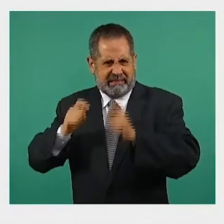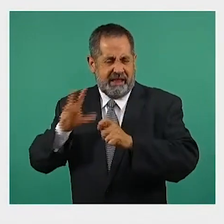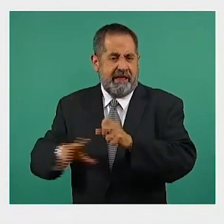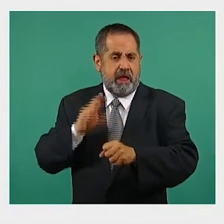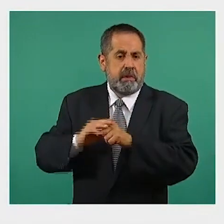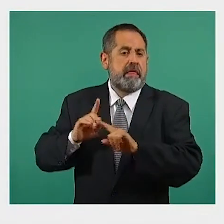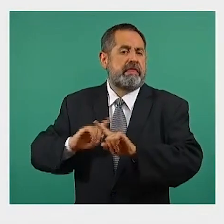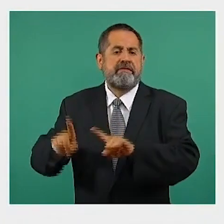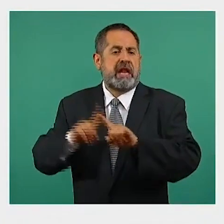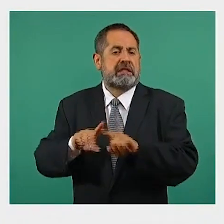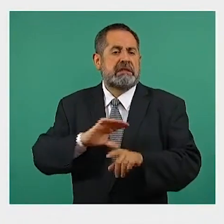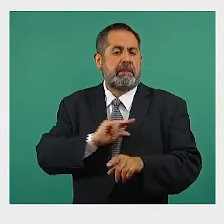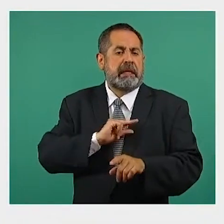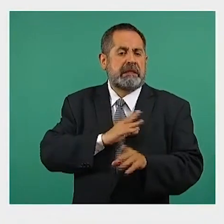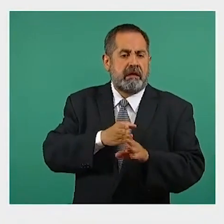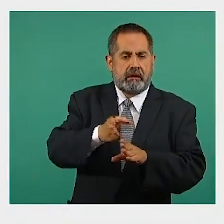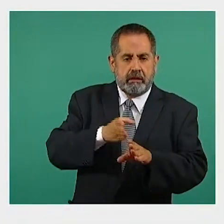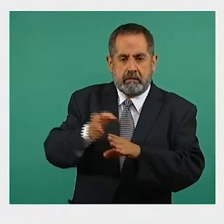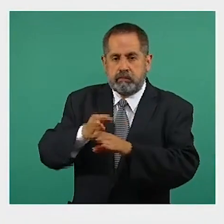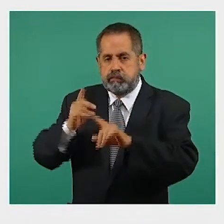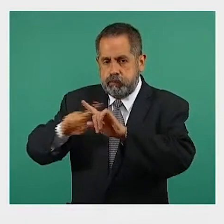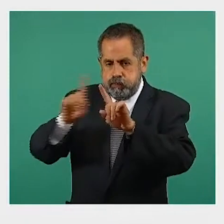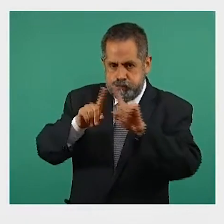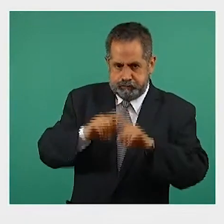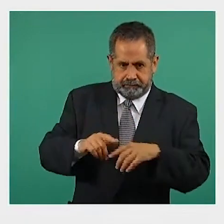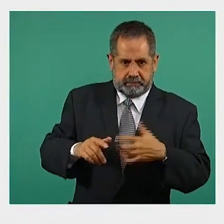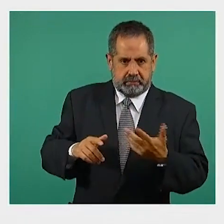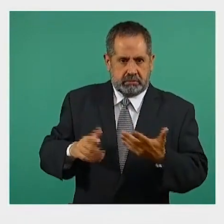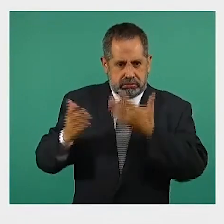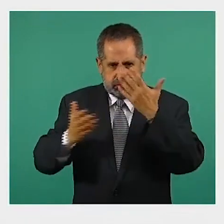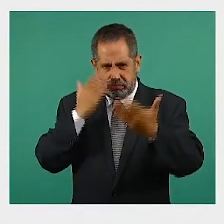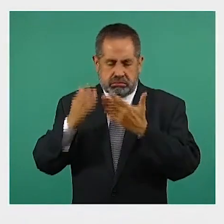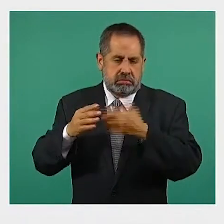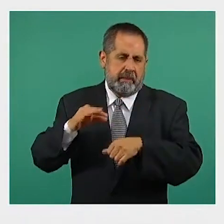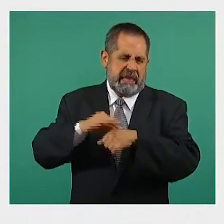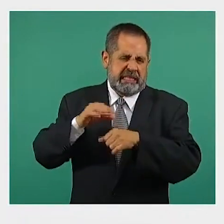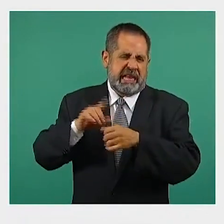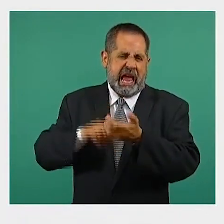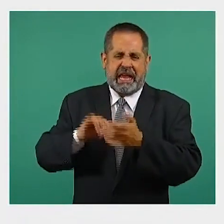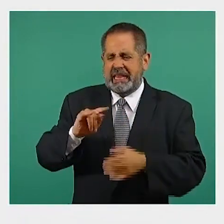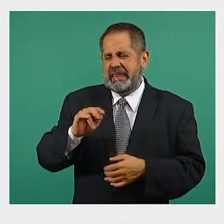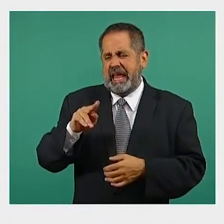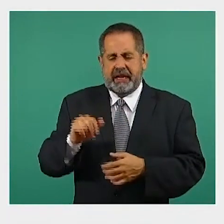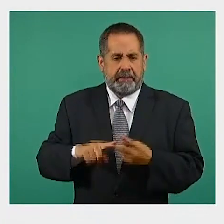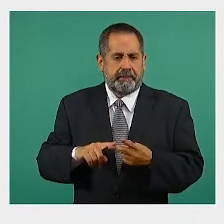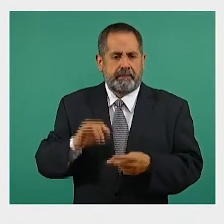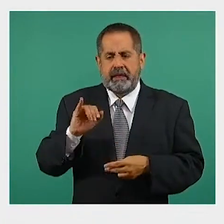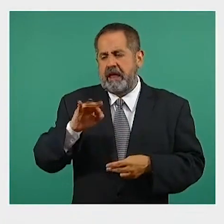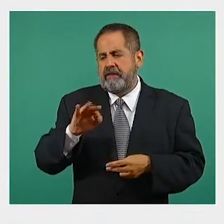múltiples especialistas en múltiples disciplinas, con formación base en medicina interna,